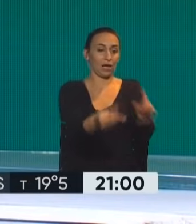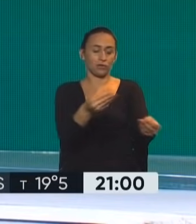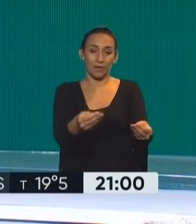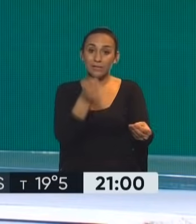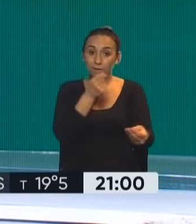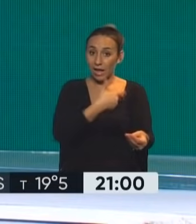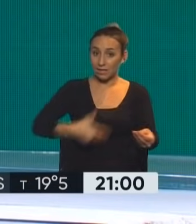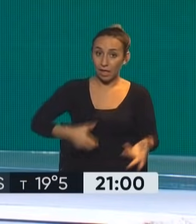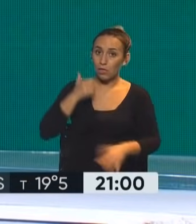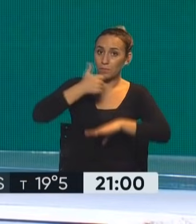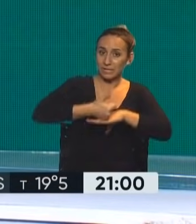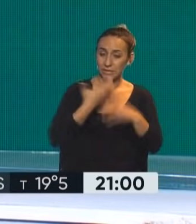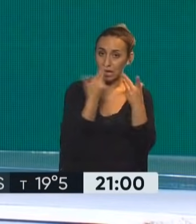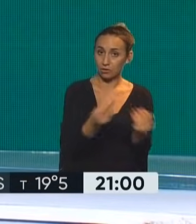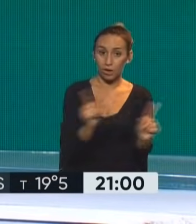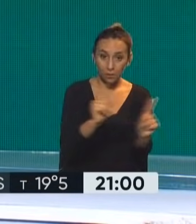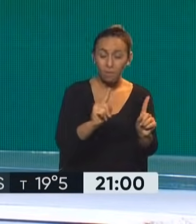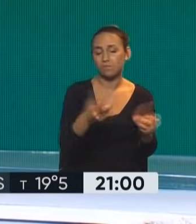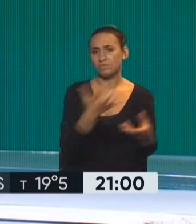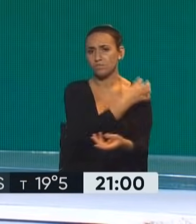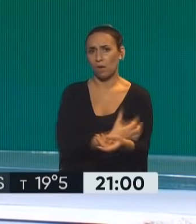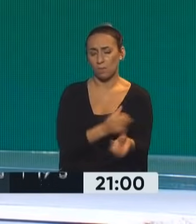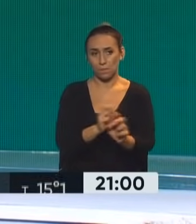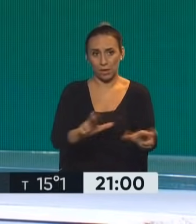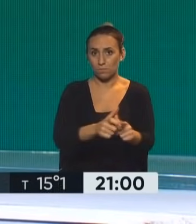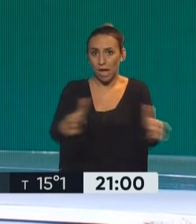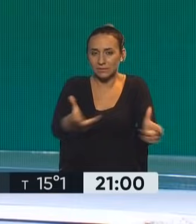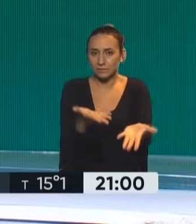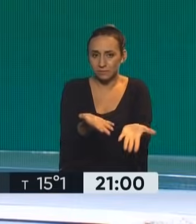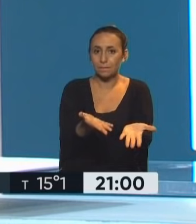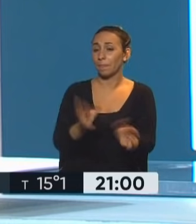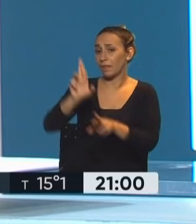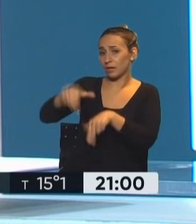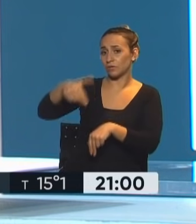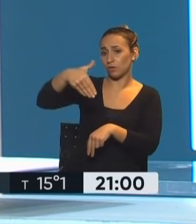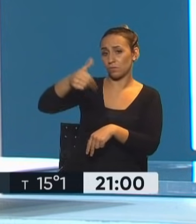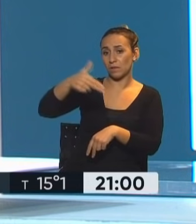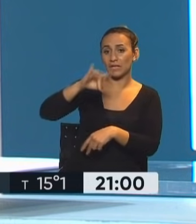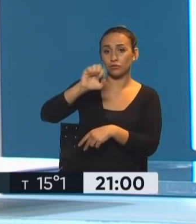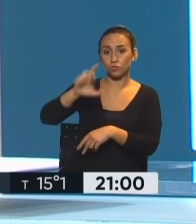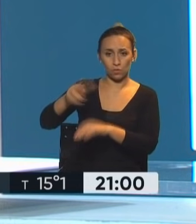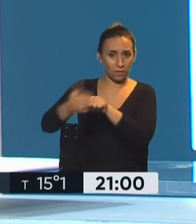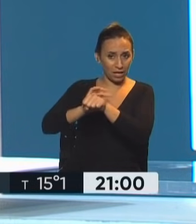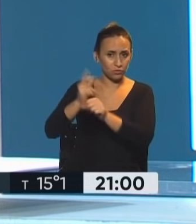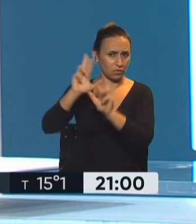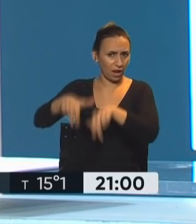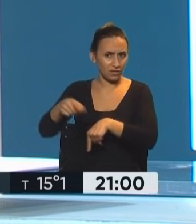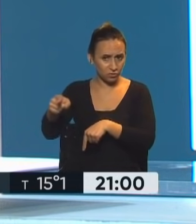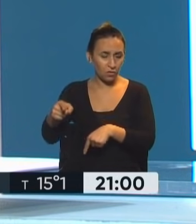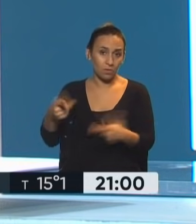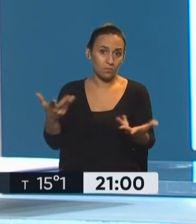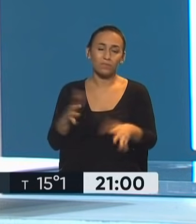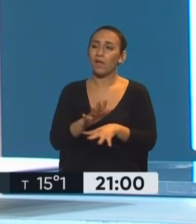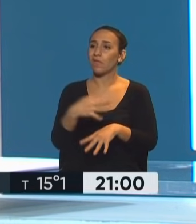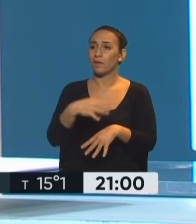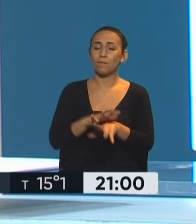si no estaba el Estado presente allí. Y por otro lado, de la situación social tiene razón catastrófica. Mansur, porque habría que llegar a una situación donde